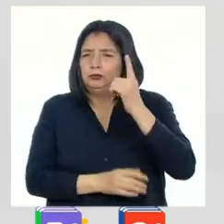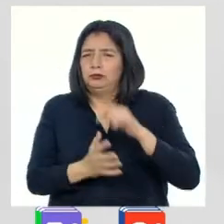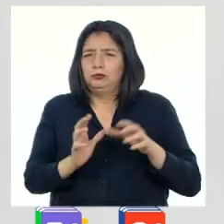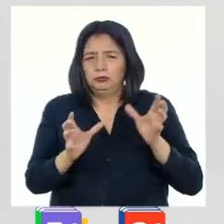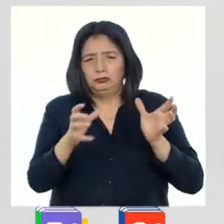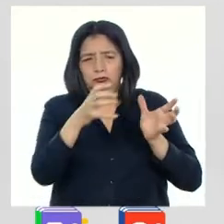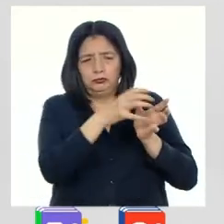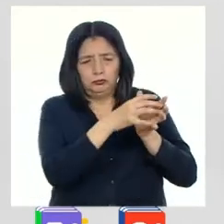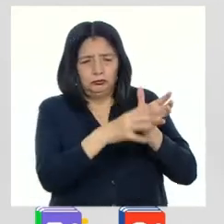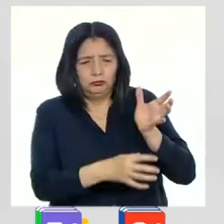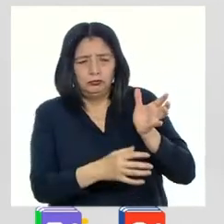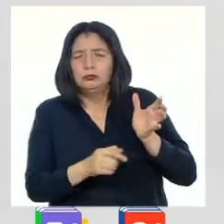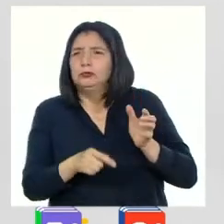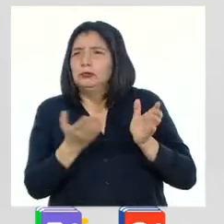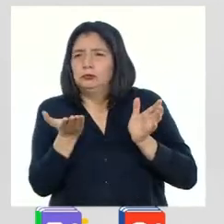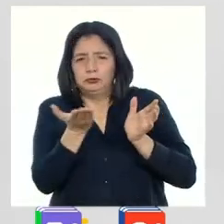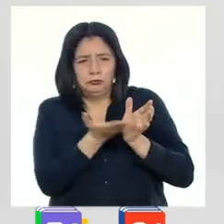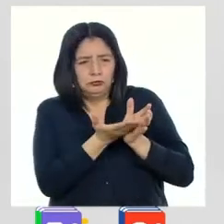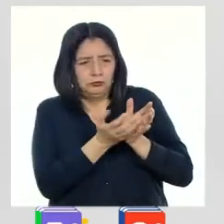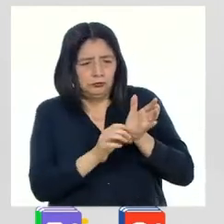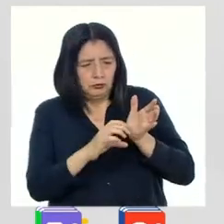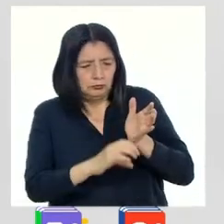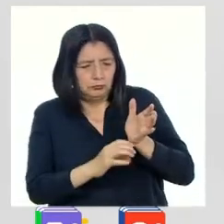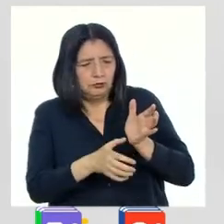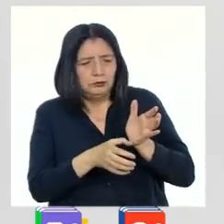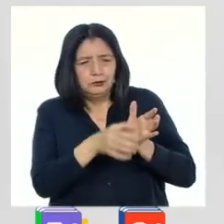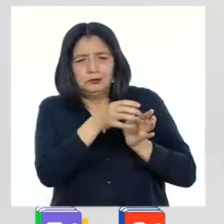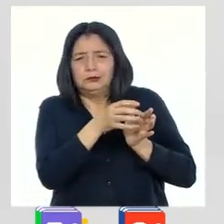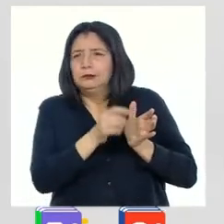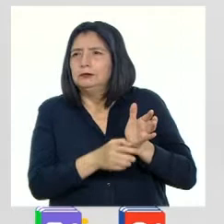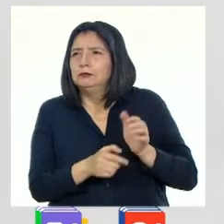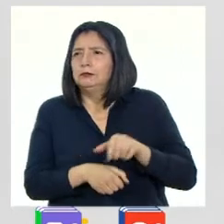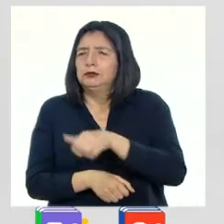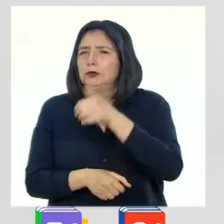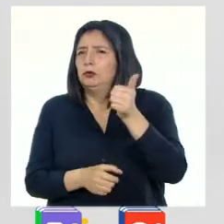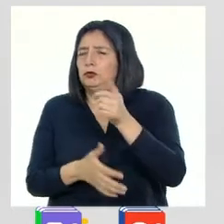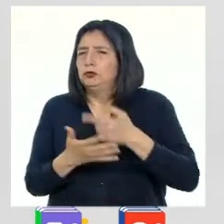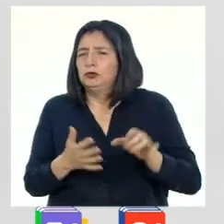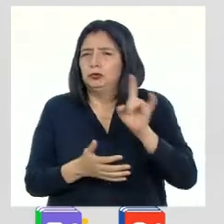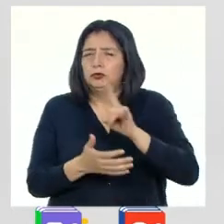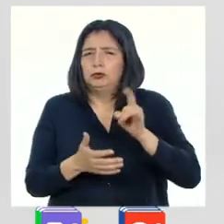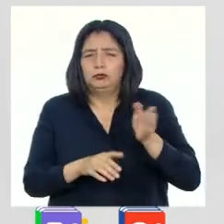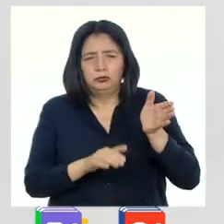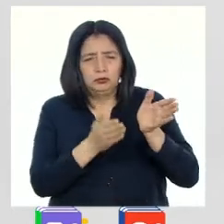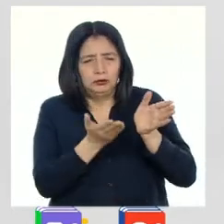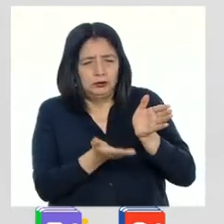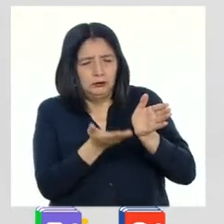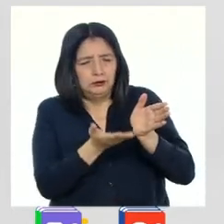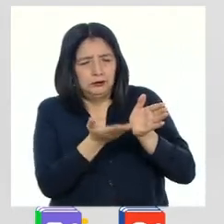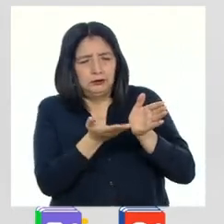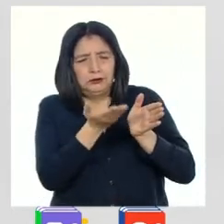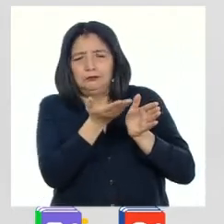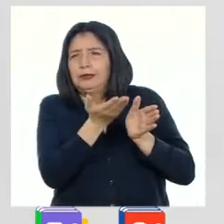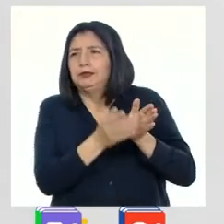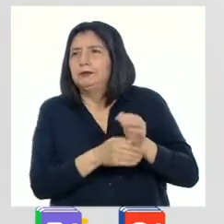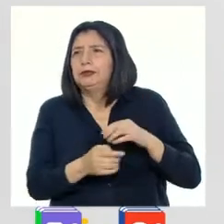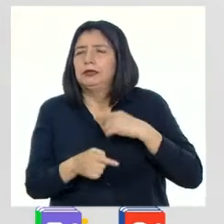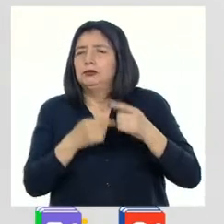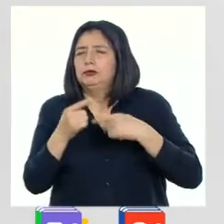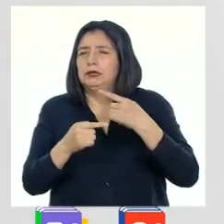con elementos distribuidos en el espacio, pero otros retablos usan niveles para contar sus